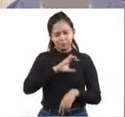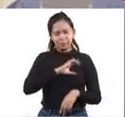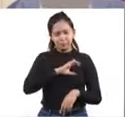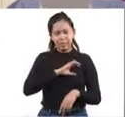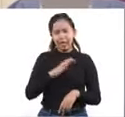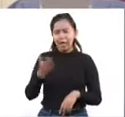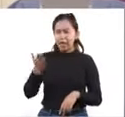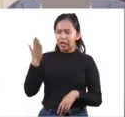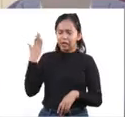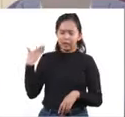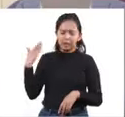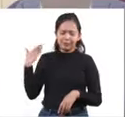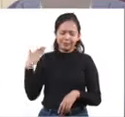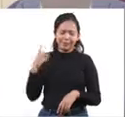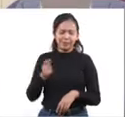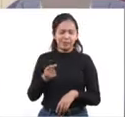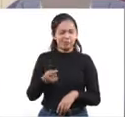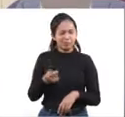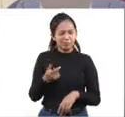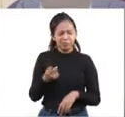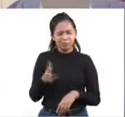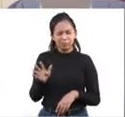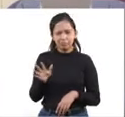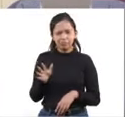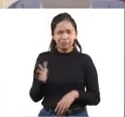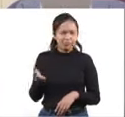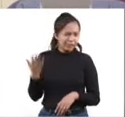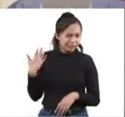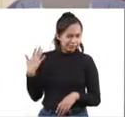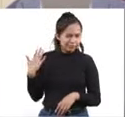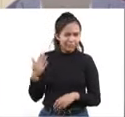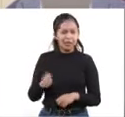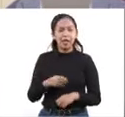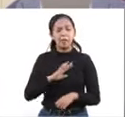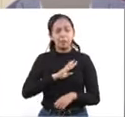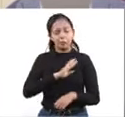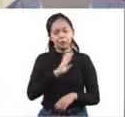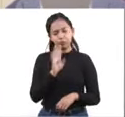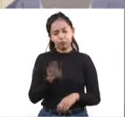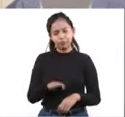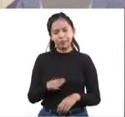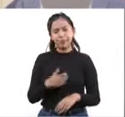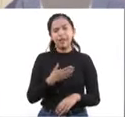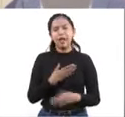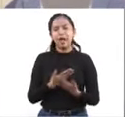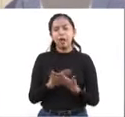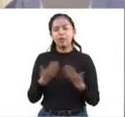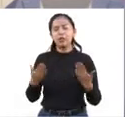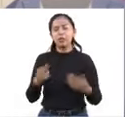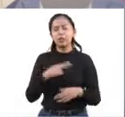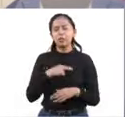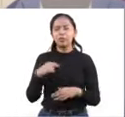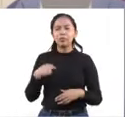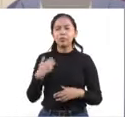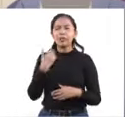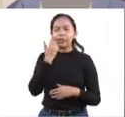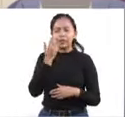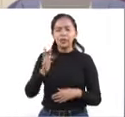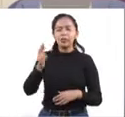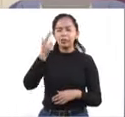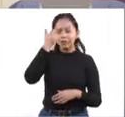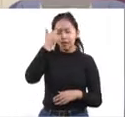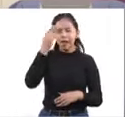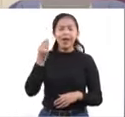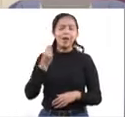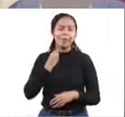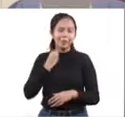falleció hace muy poco, y queremos dedicarle el libro al abogado Jorge González, porque fue él